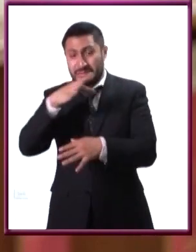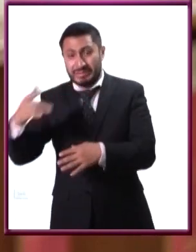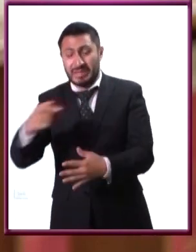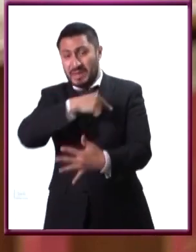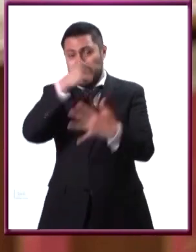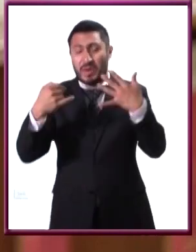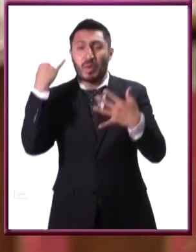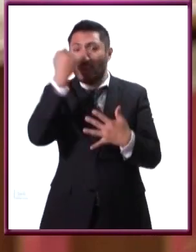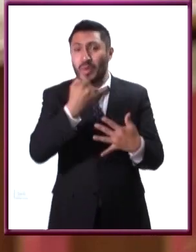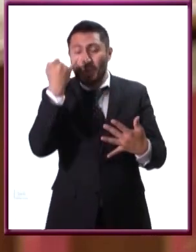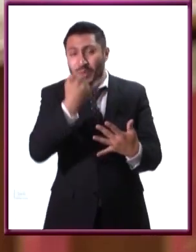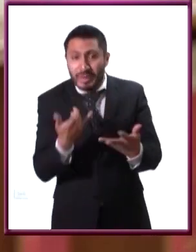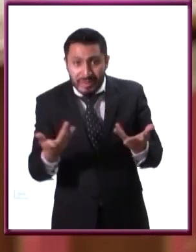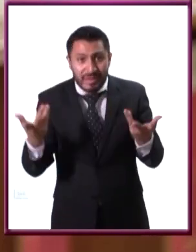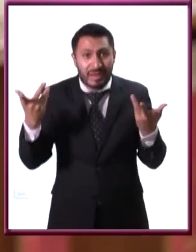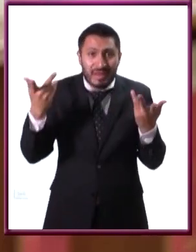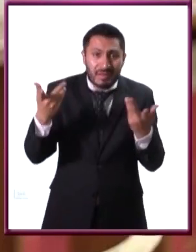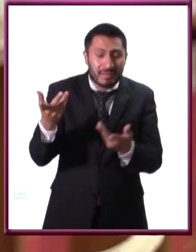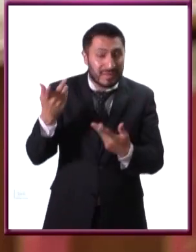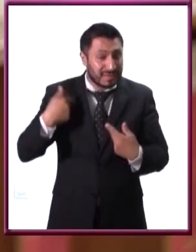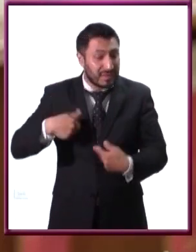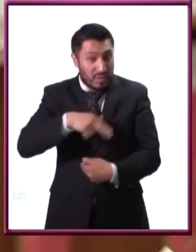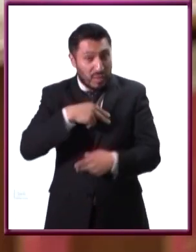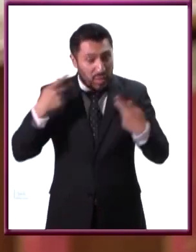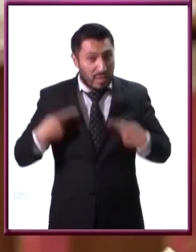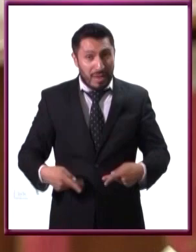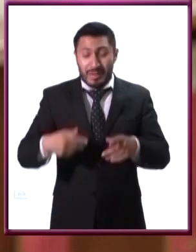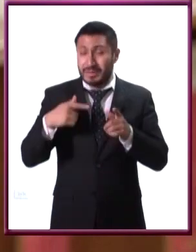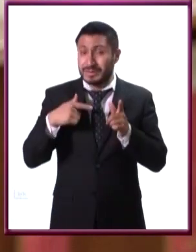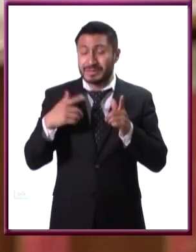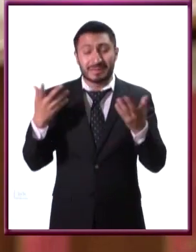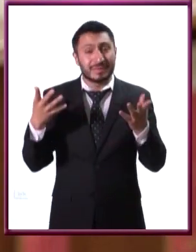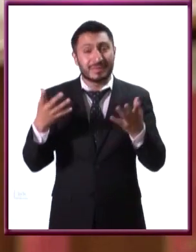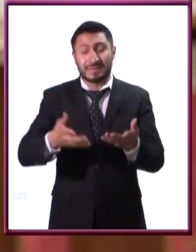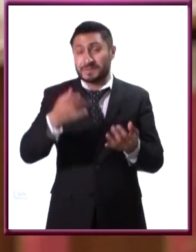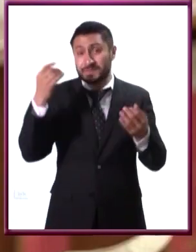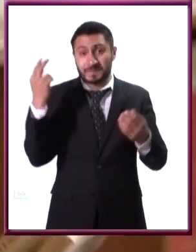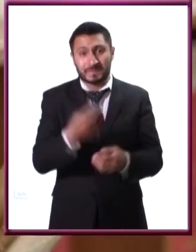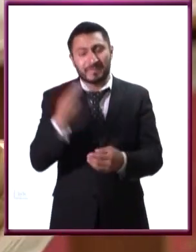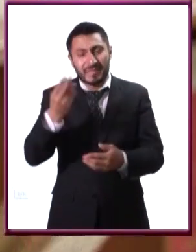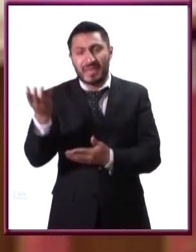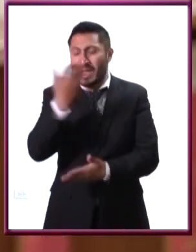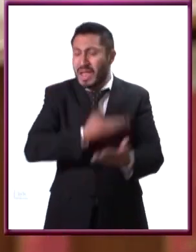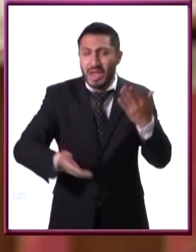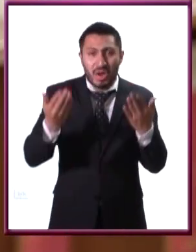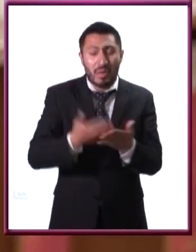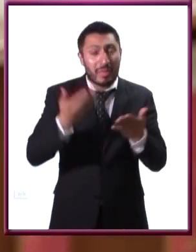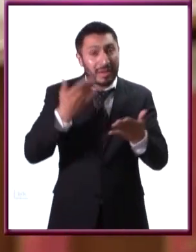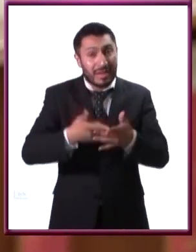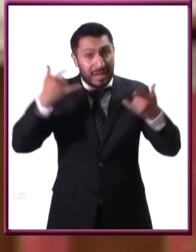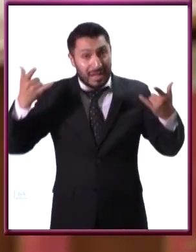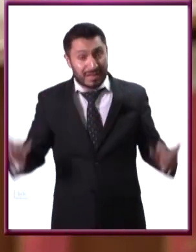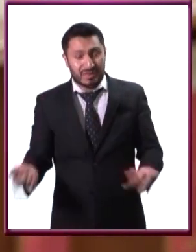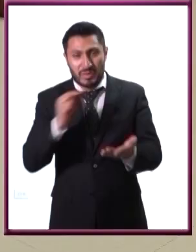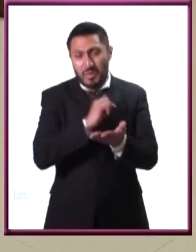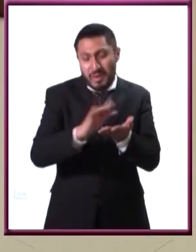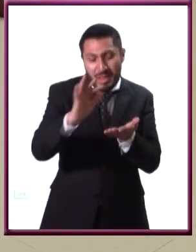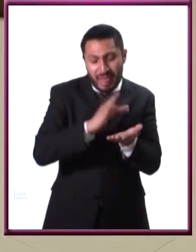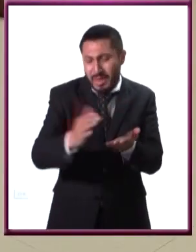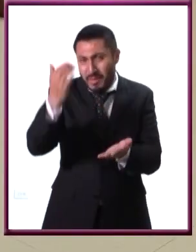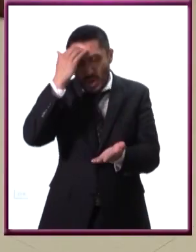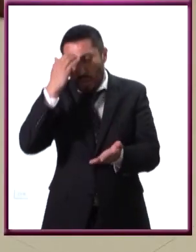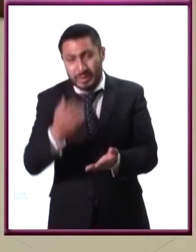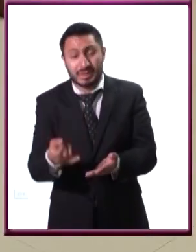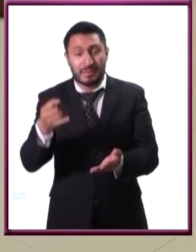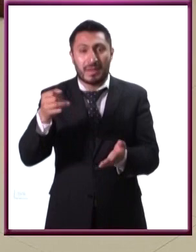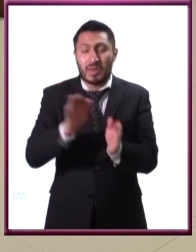las lenguas, los idiomas, y nuestra especie seguía necesitando historias y compartiendo historias y conocimiento.